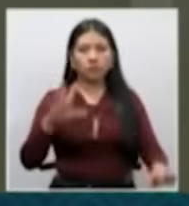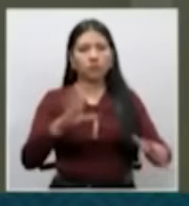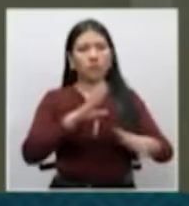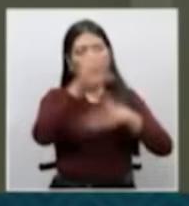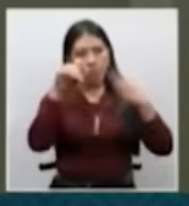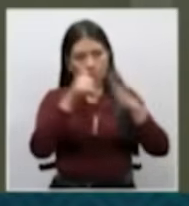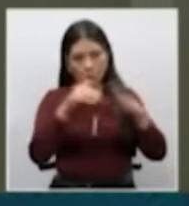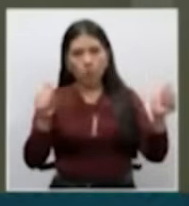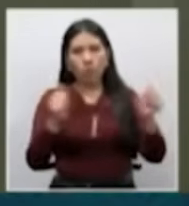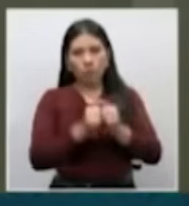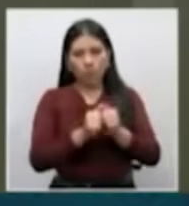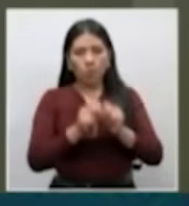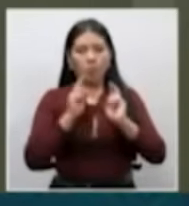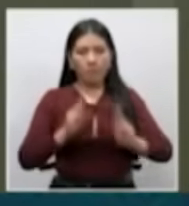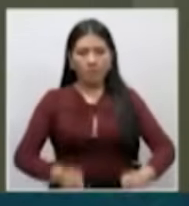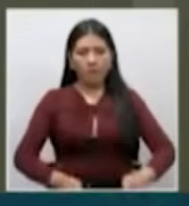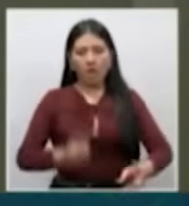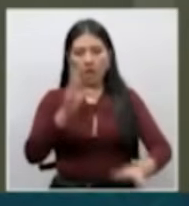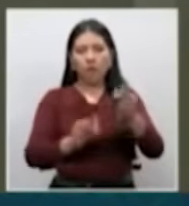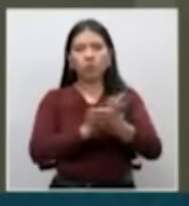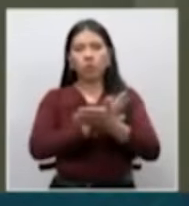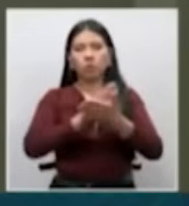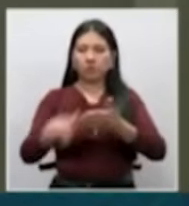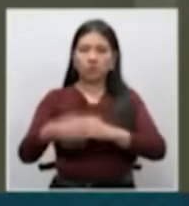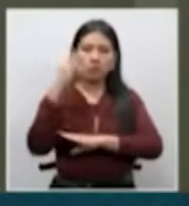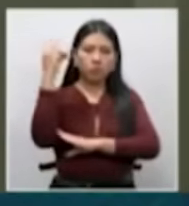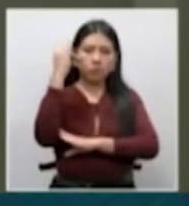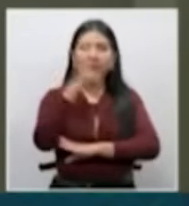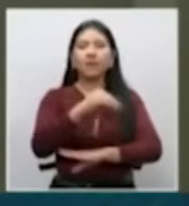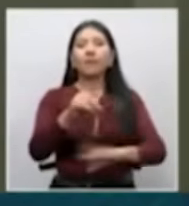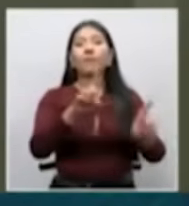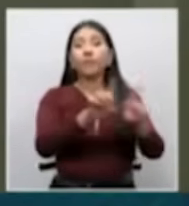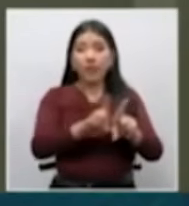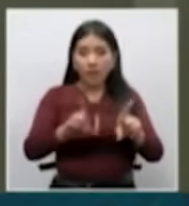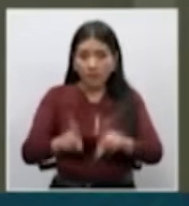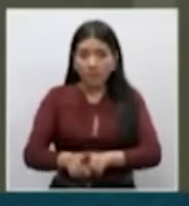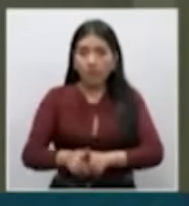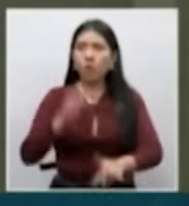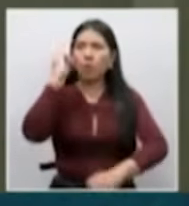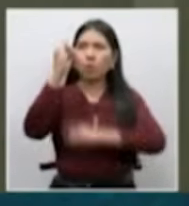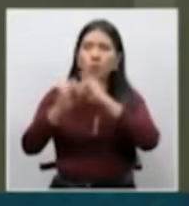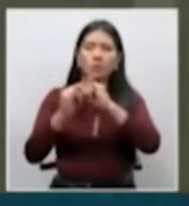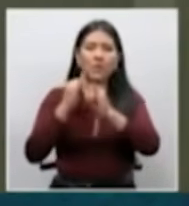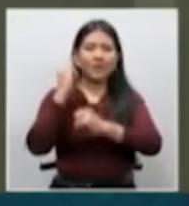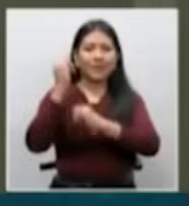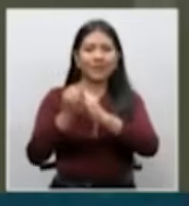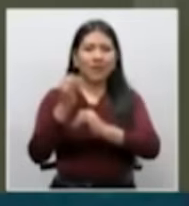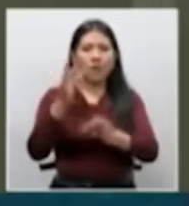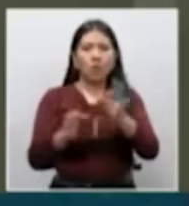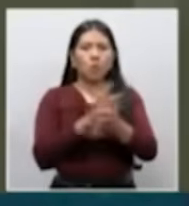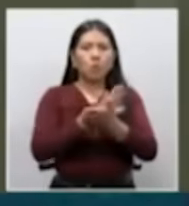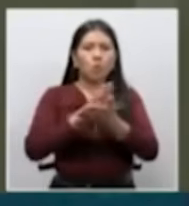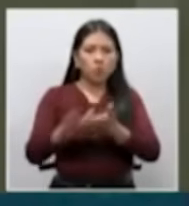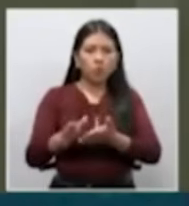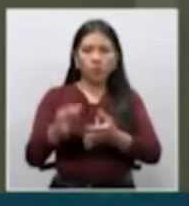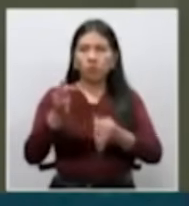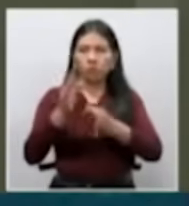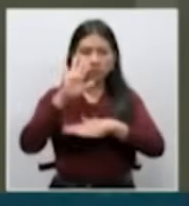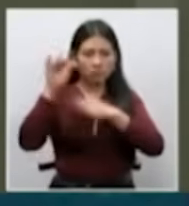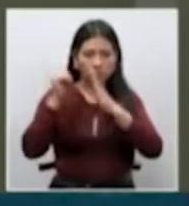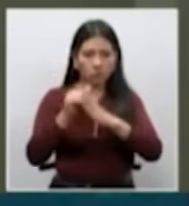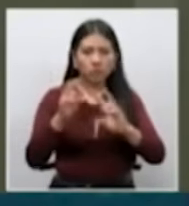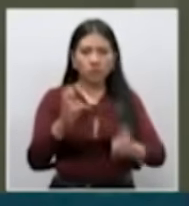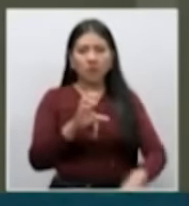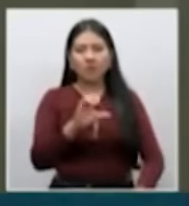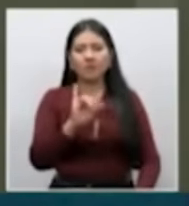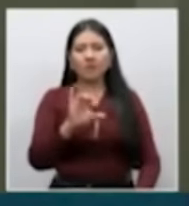de la justicia a nivel nacional y a consideración de la justicia internacional por parte de la Comisión Interamericana